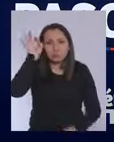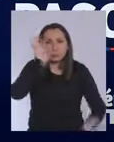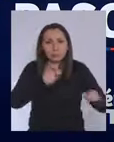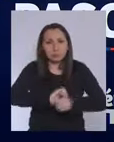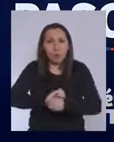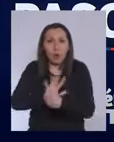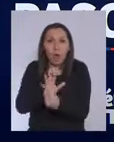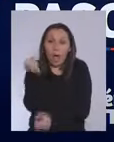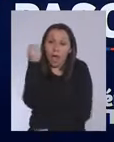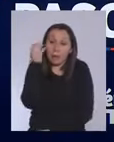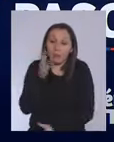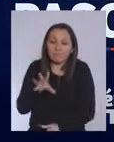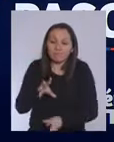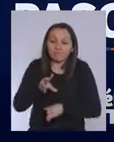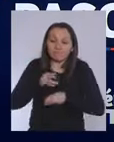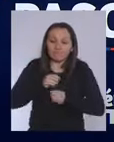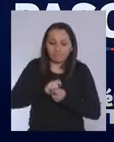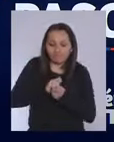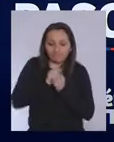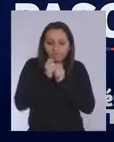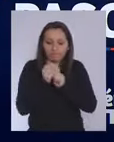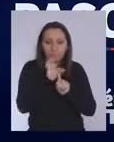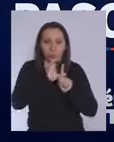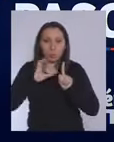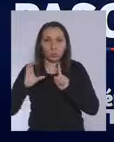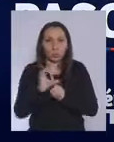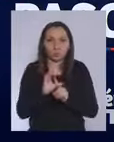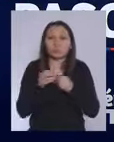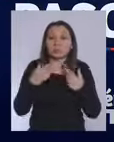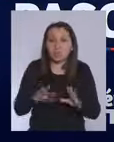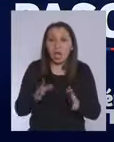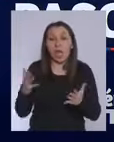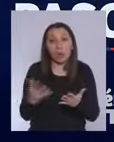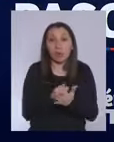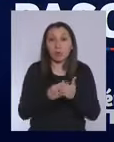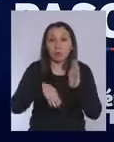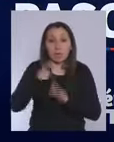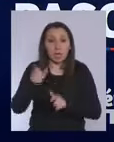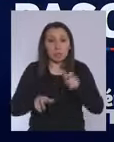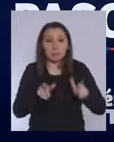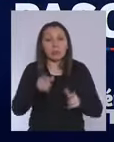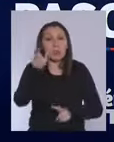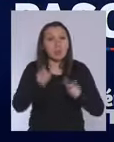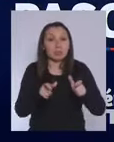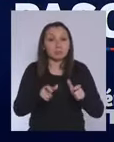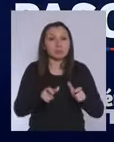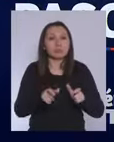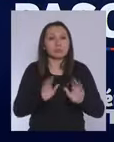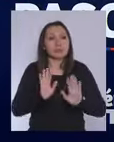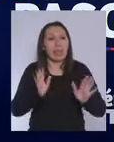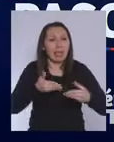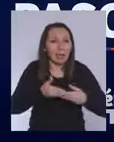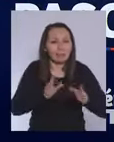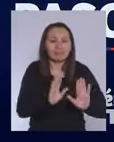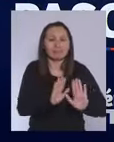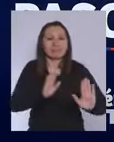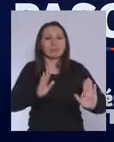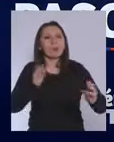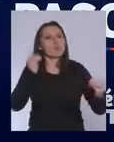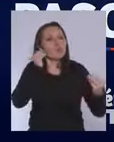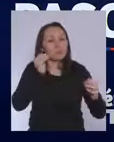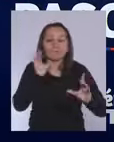tenemos que adoptar este cambio cultural que ya lo hemos logrado en gran parte hoy día las personas se evitan saludar de mano de